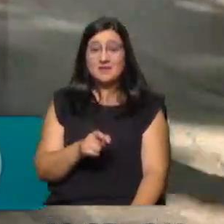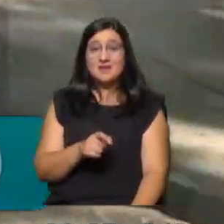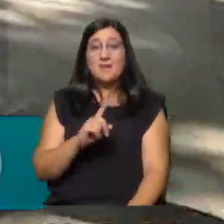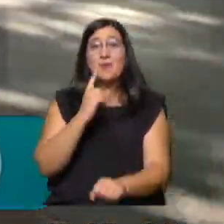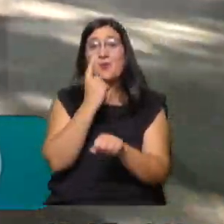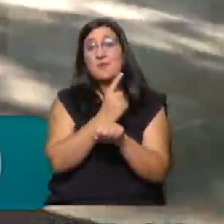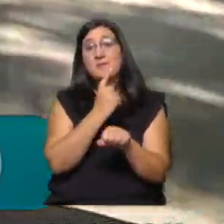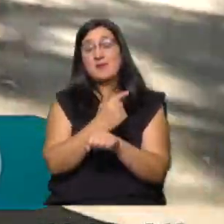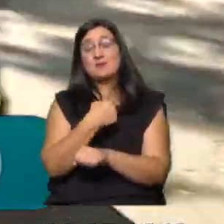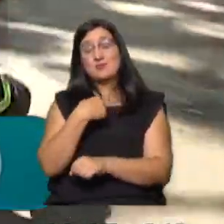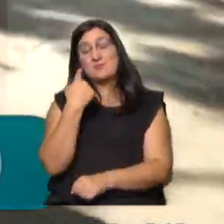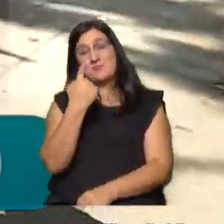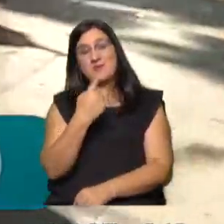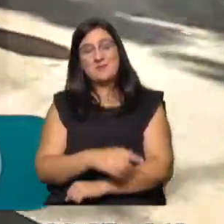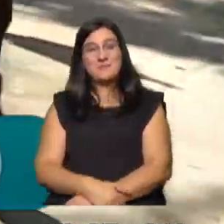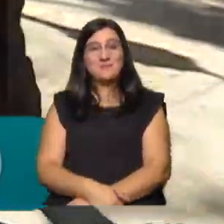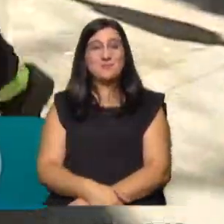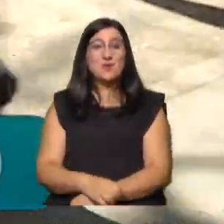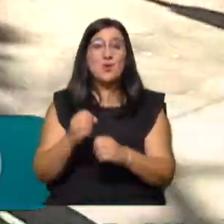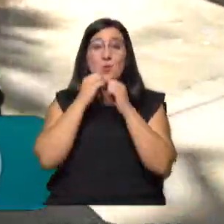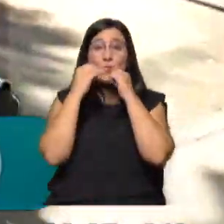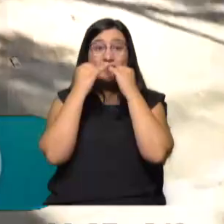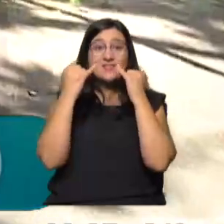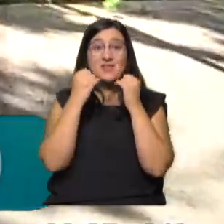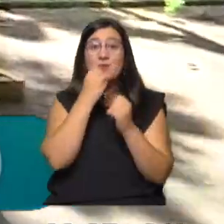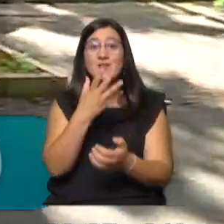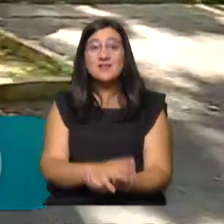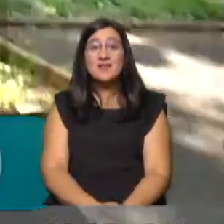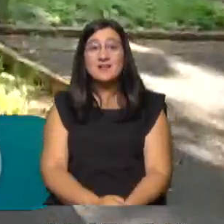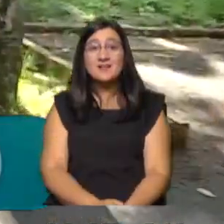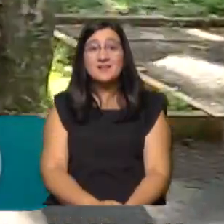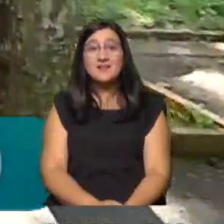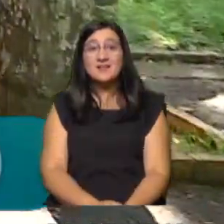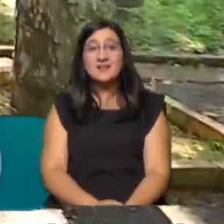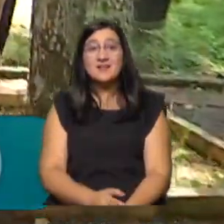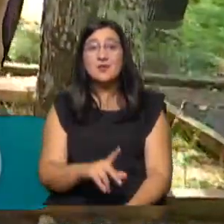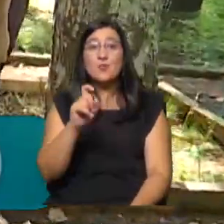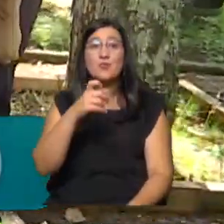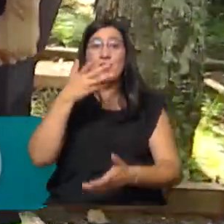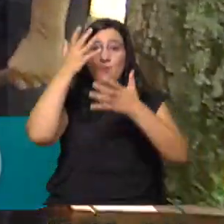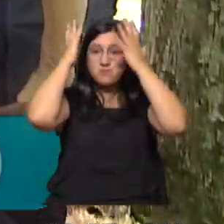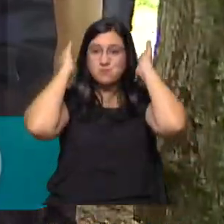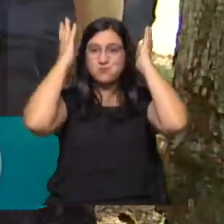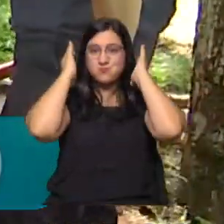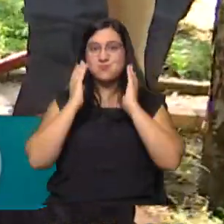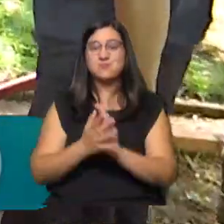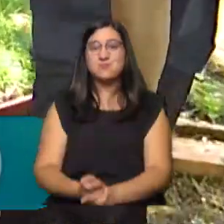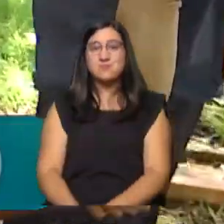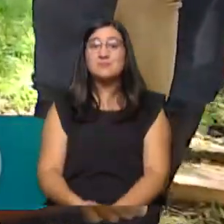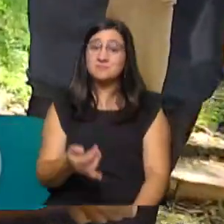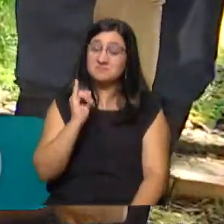Vengo primero. Qué caballero, maravilla. Buen día, ¿cómo le va? Acá, refrescando. vecino así un poquito, ¿verdad?